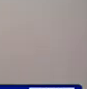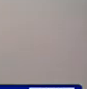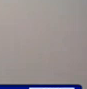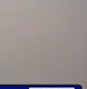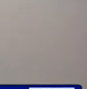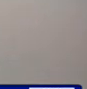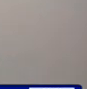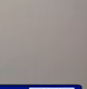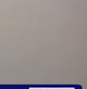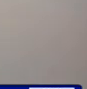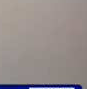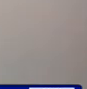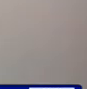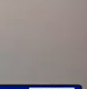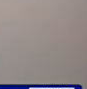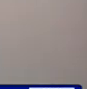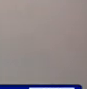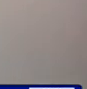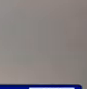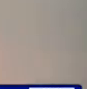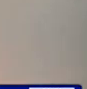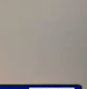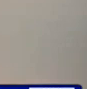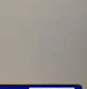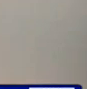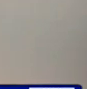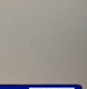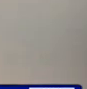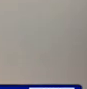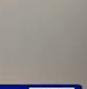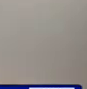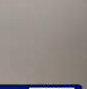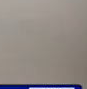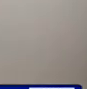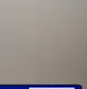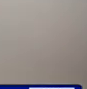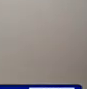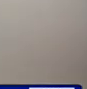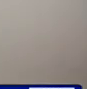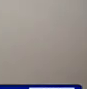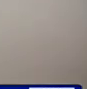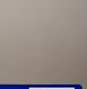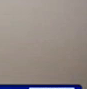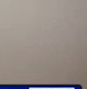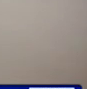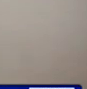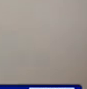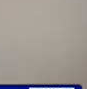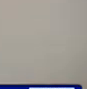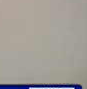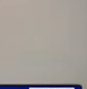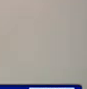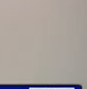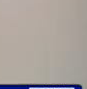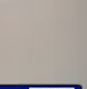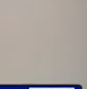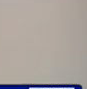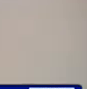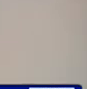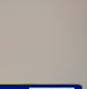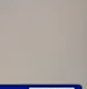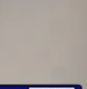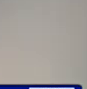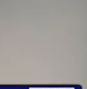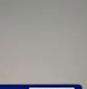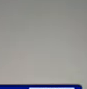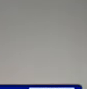que vive en el lugar, se llevó tremendo susto y, por supuesto, hay todavía preocupación. Este incendio se suscitó en esa vivienda de